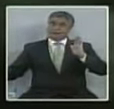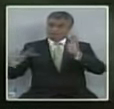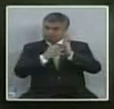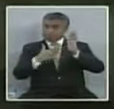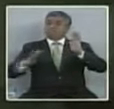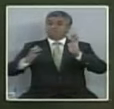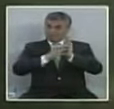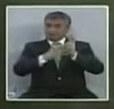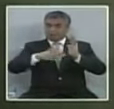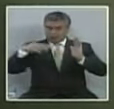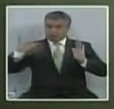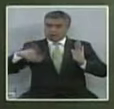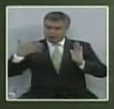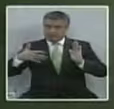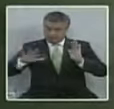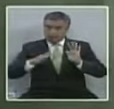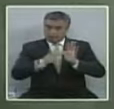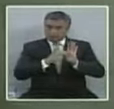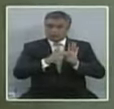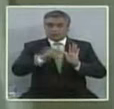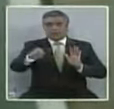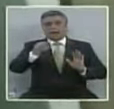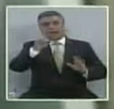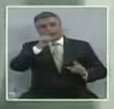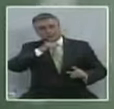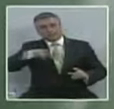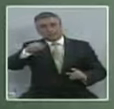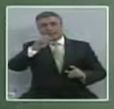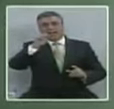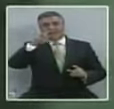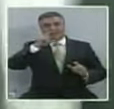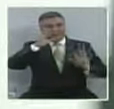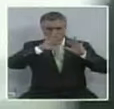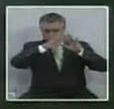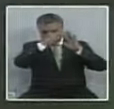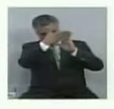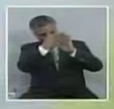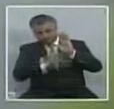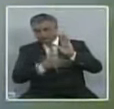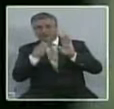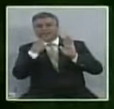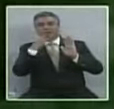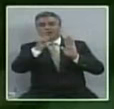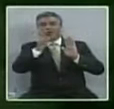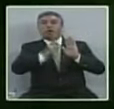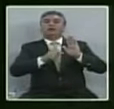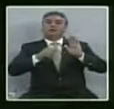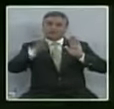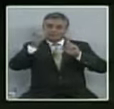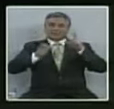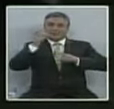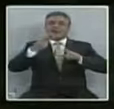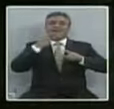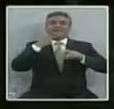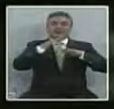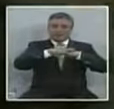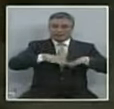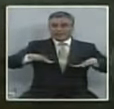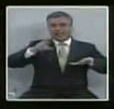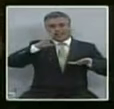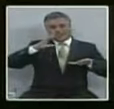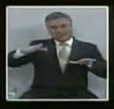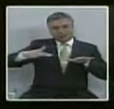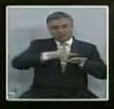importantísimas. Sin embargo, generalmente en el farellón, en el acantilado, no vive gente. La gente vive en planicies de erosión, vive en desembocaduras de